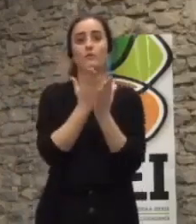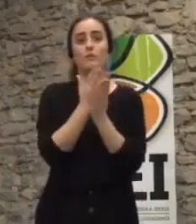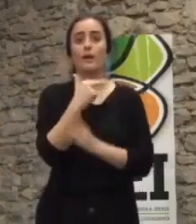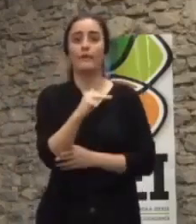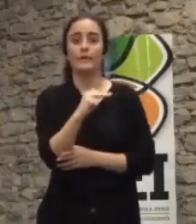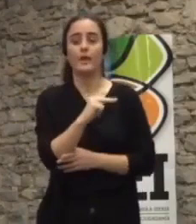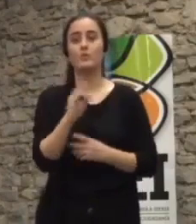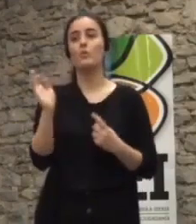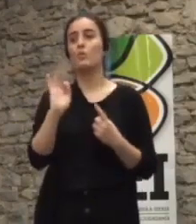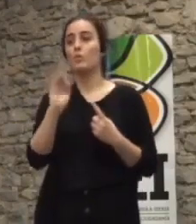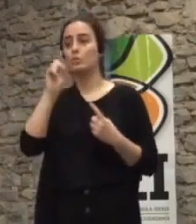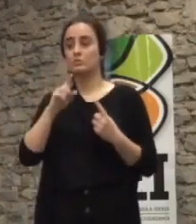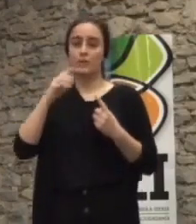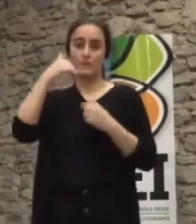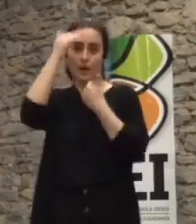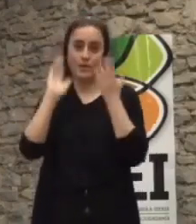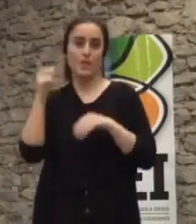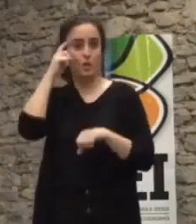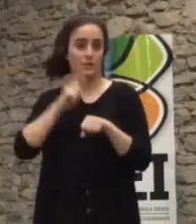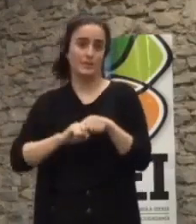hasta con atención psicológica.